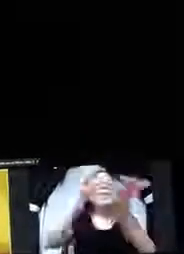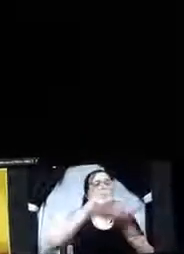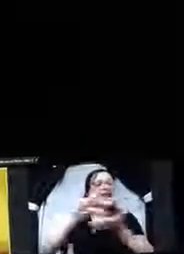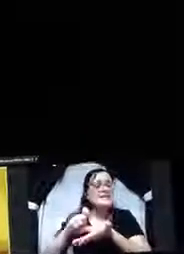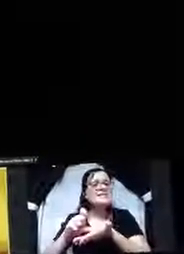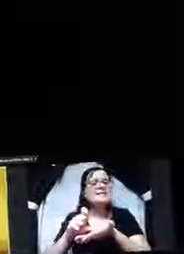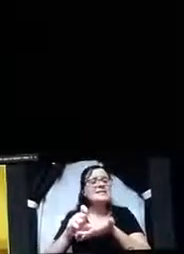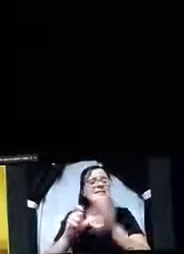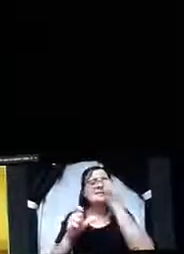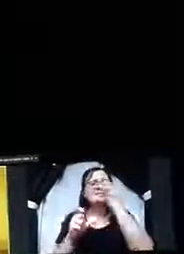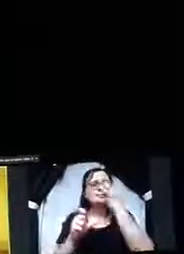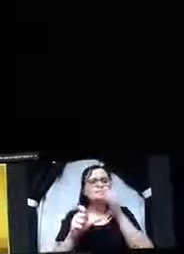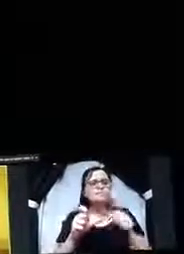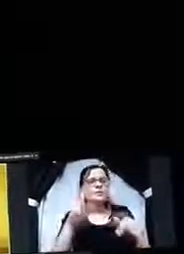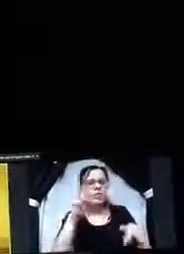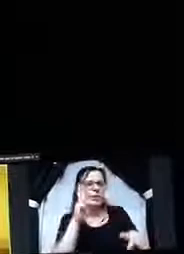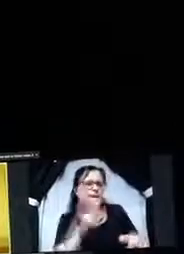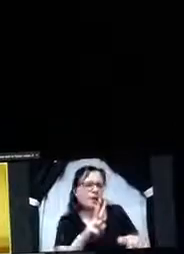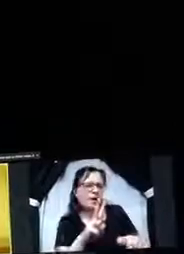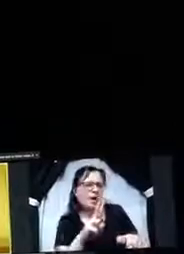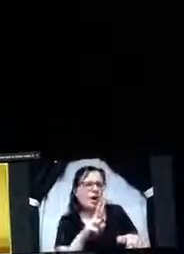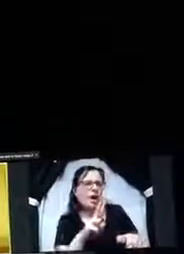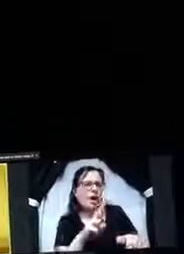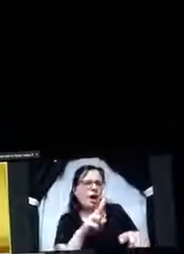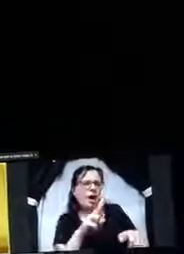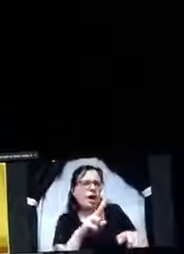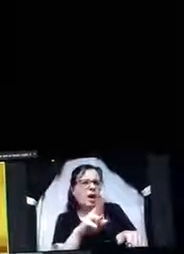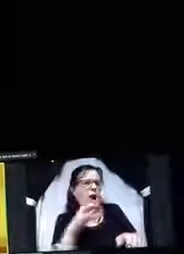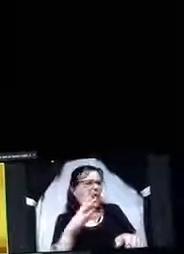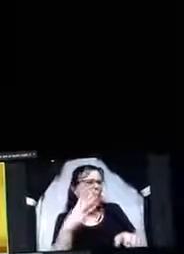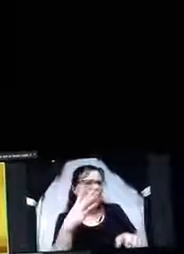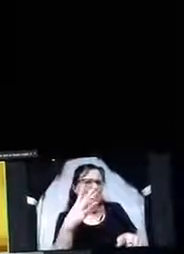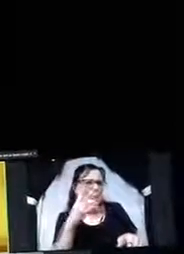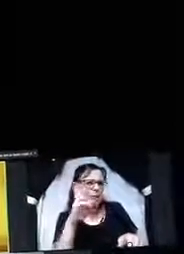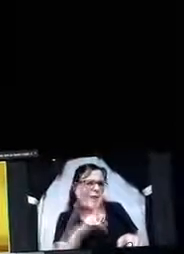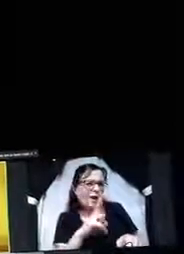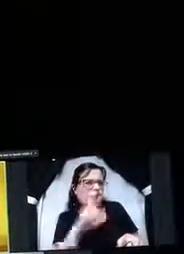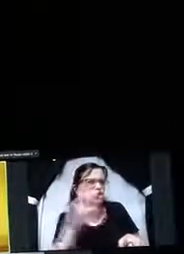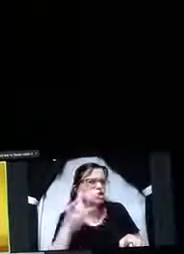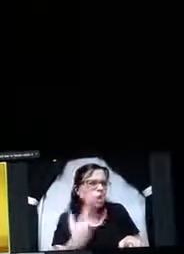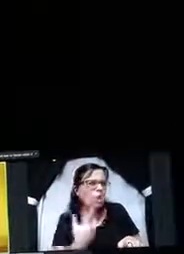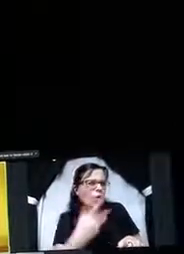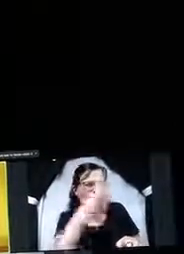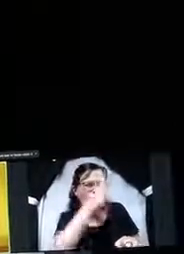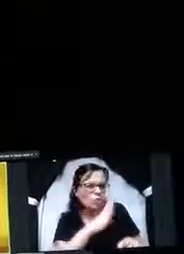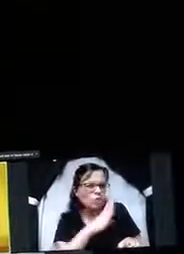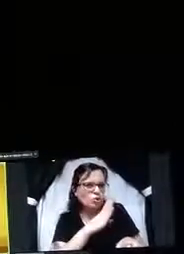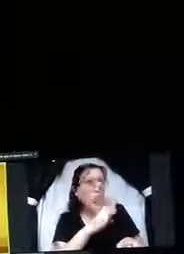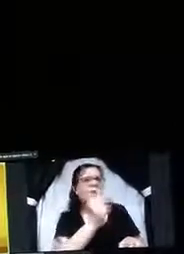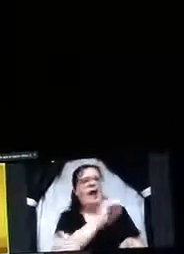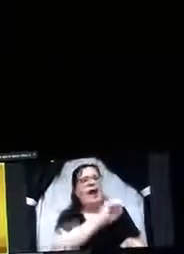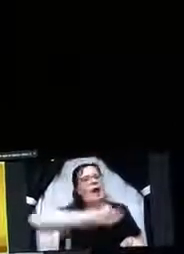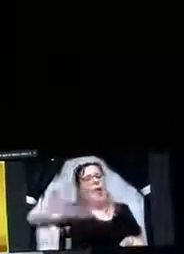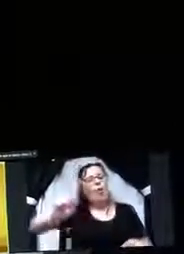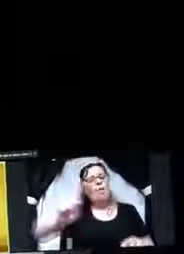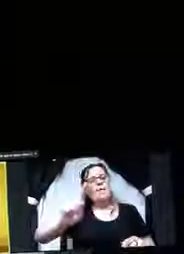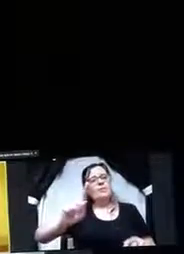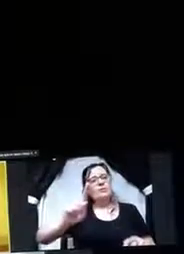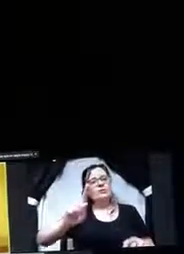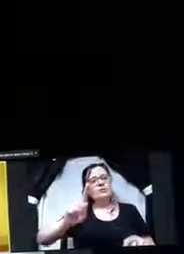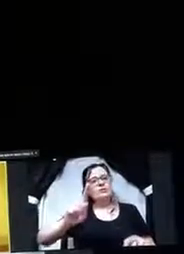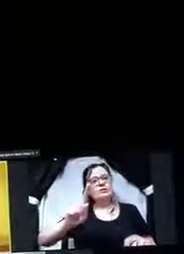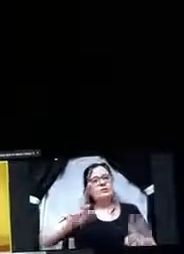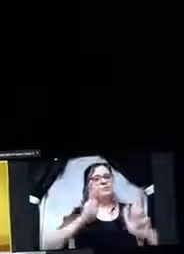donde el niño que es detectado tempranamente con una hipoacusia es expuesto a la lengua de señas tempranamente también. A mí me parece que eso